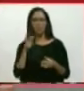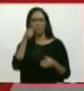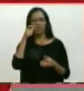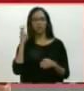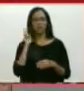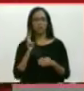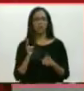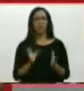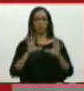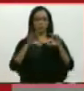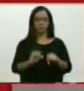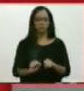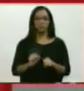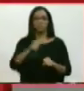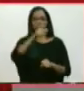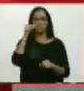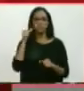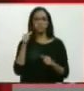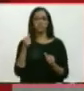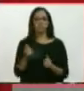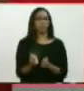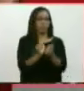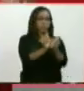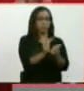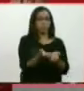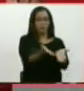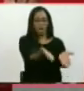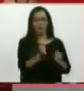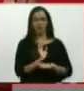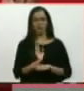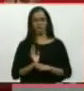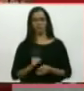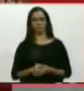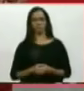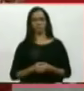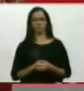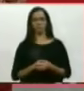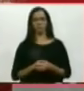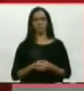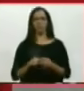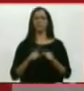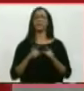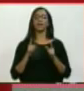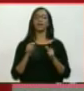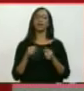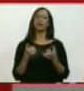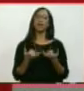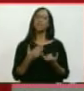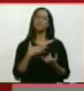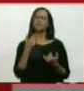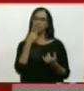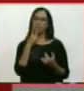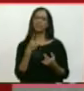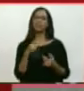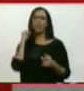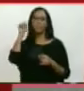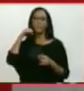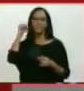agarra un narcotraficante, ¿qué hace, Pedro? Lo entrega inmediatamente. Pero en esta oportunidad yo quisiera ver, chico, un